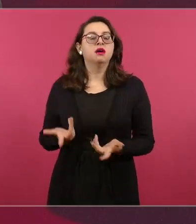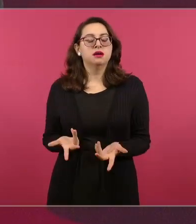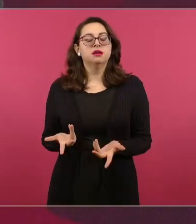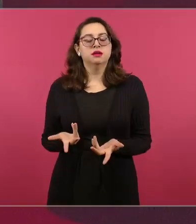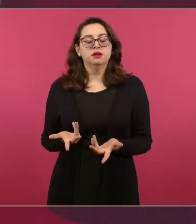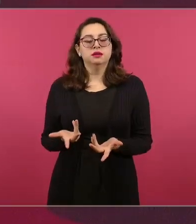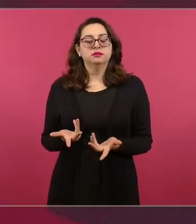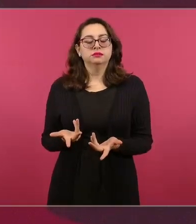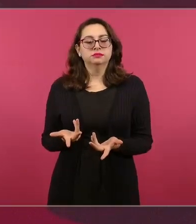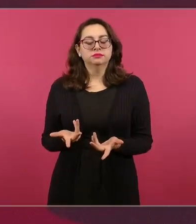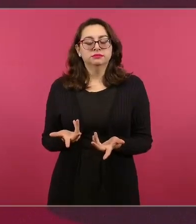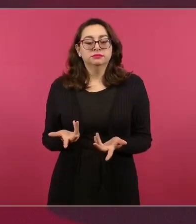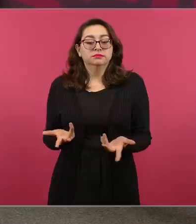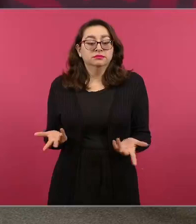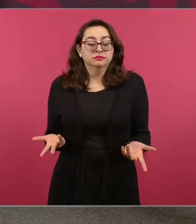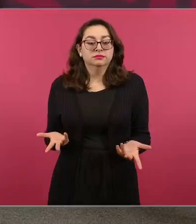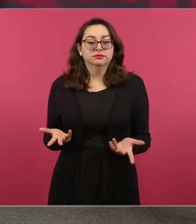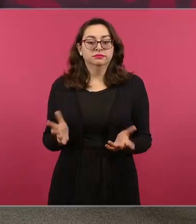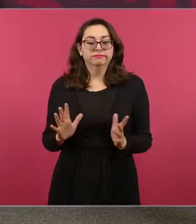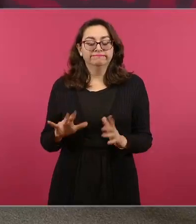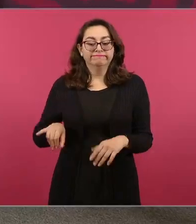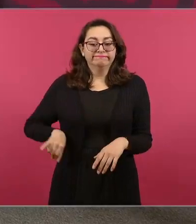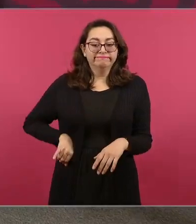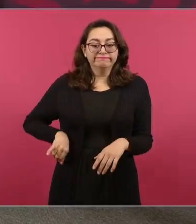tienen interés